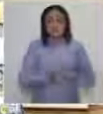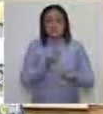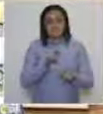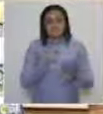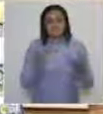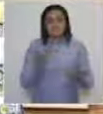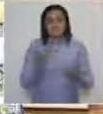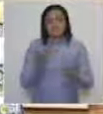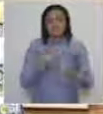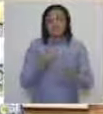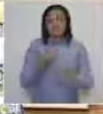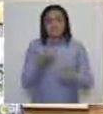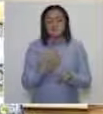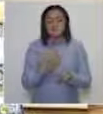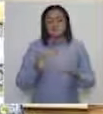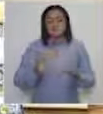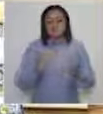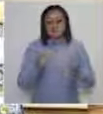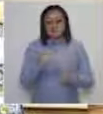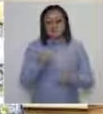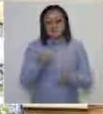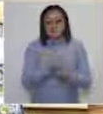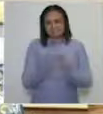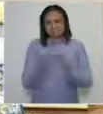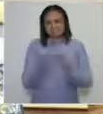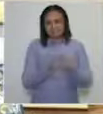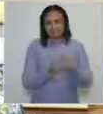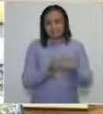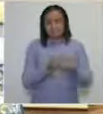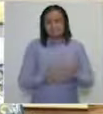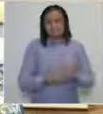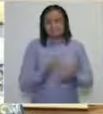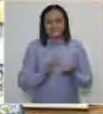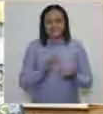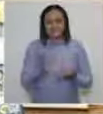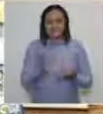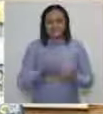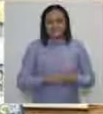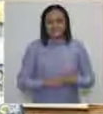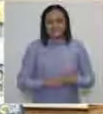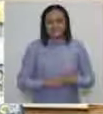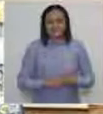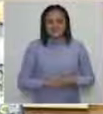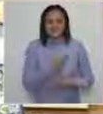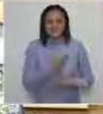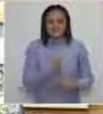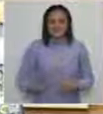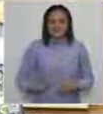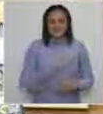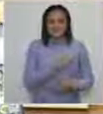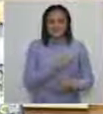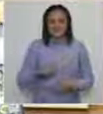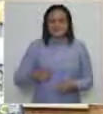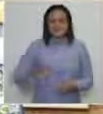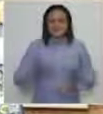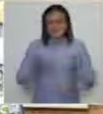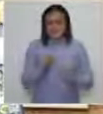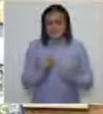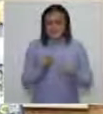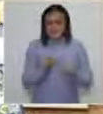es una feria de todo el estado, este evento, hay que cuidarlo mucho. Gracias, presidente municipal, por estar